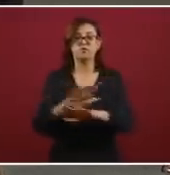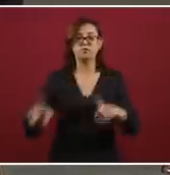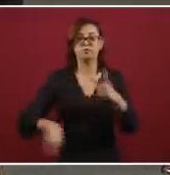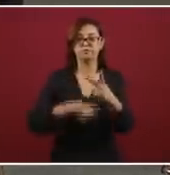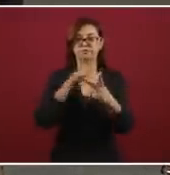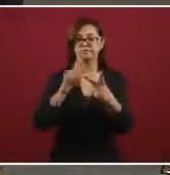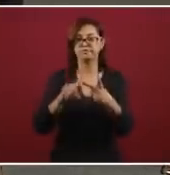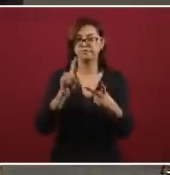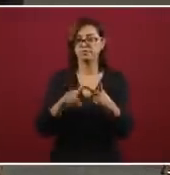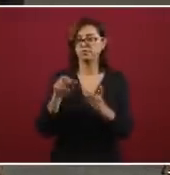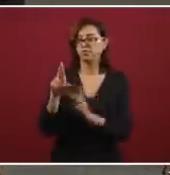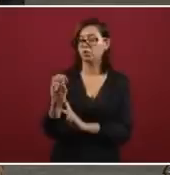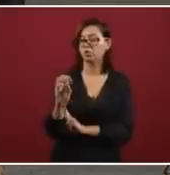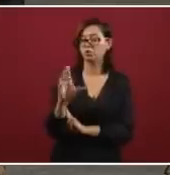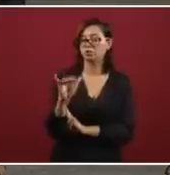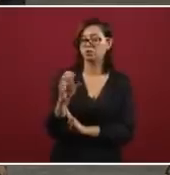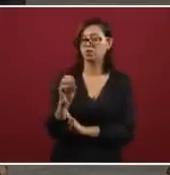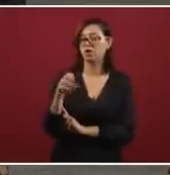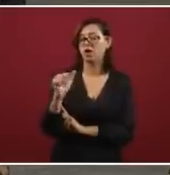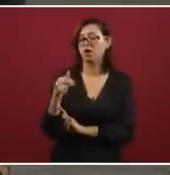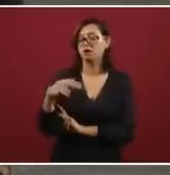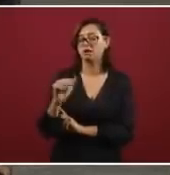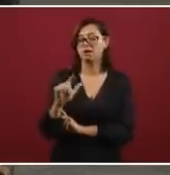sobre este tema.